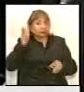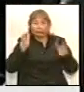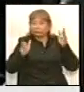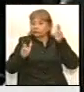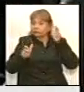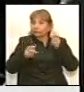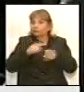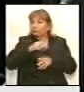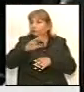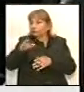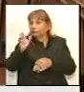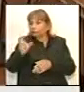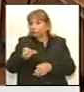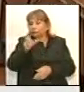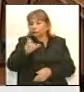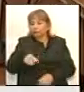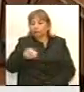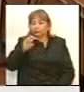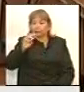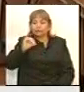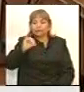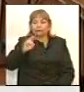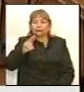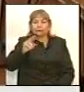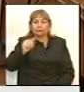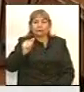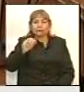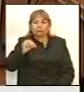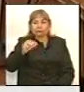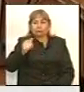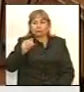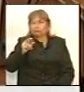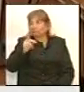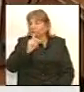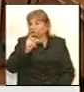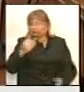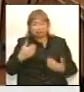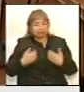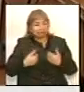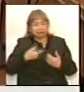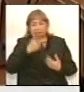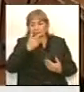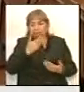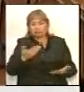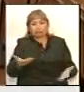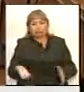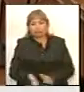Miramar que lamentablemente no cuentan con los servicios básicos.